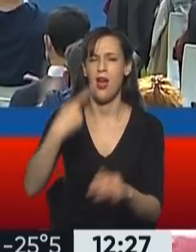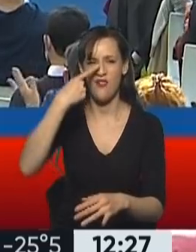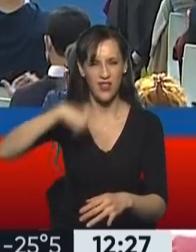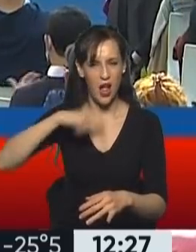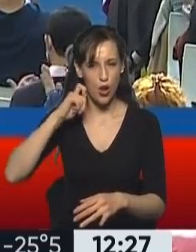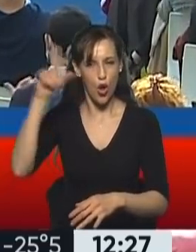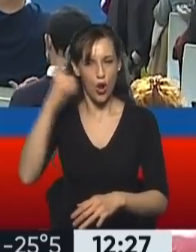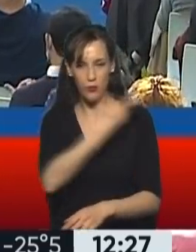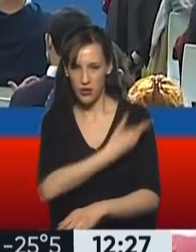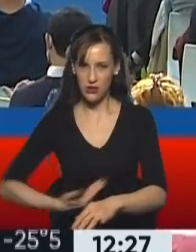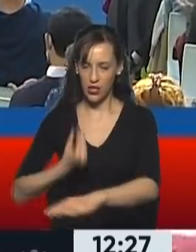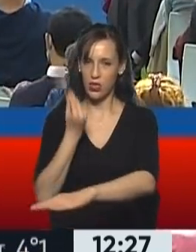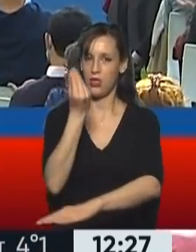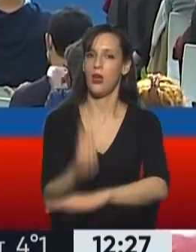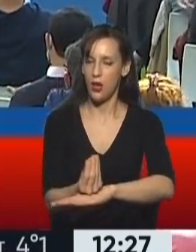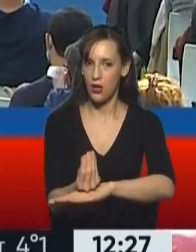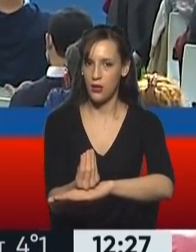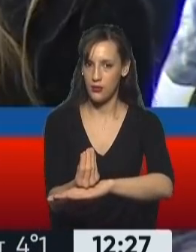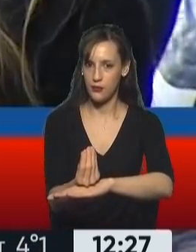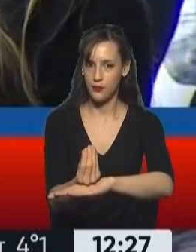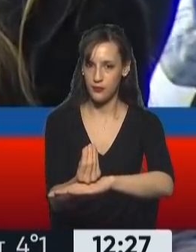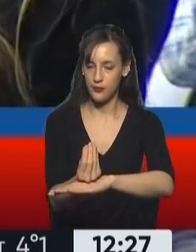Ese intendente